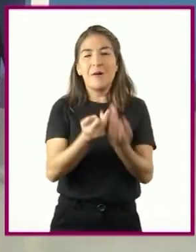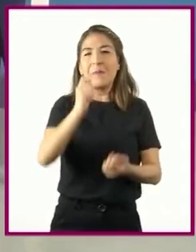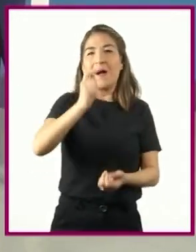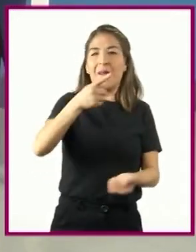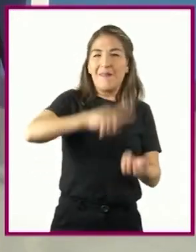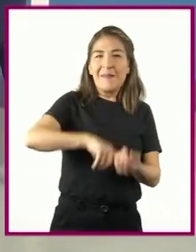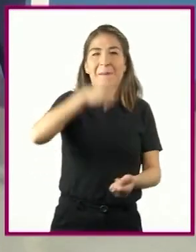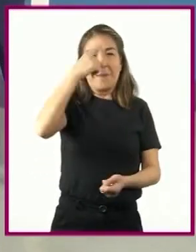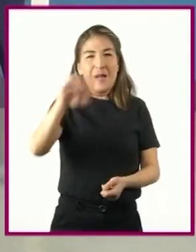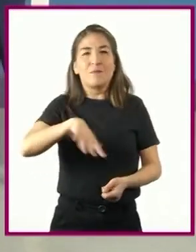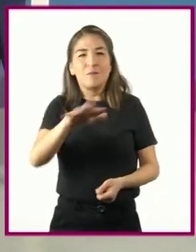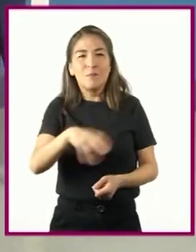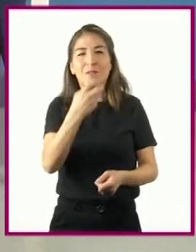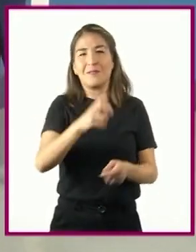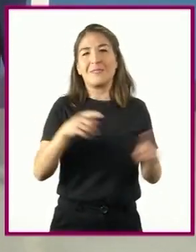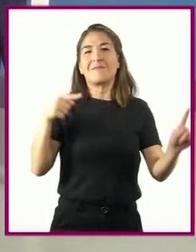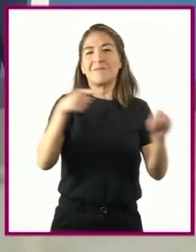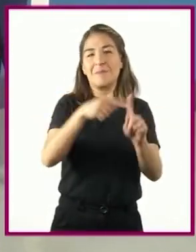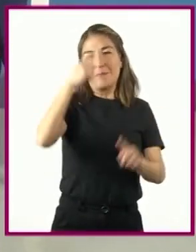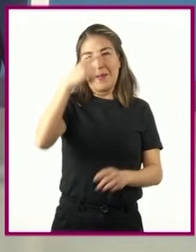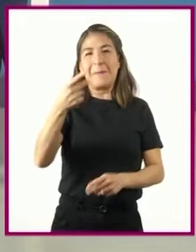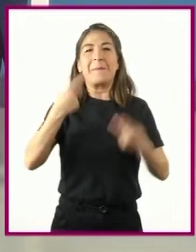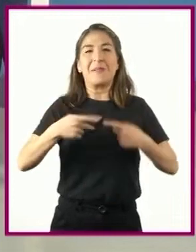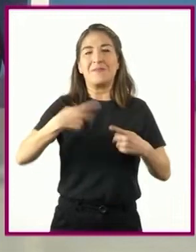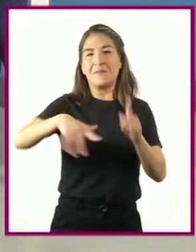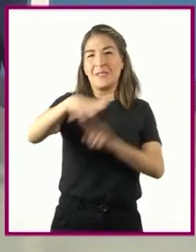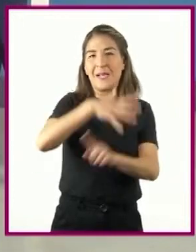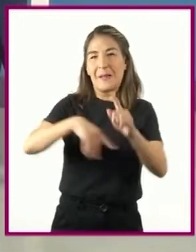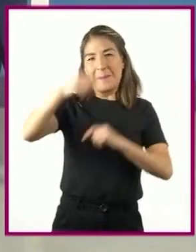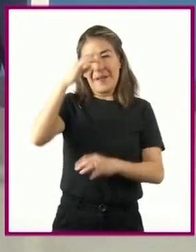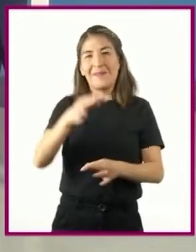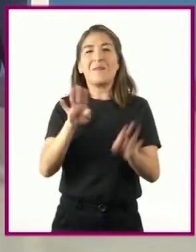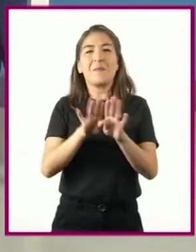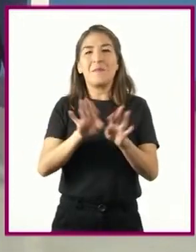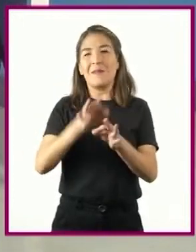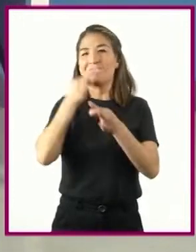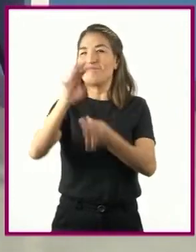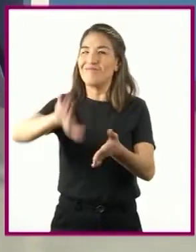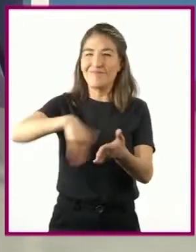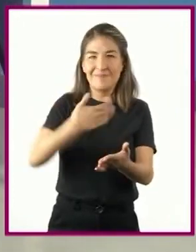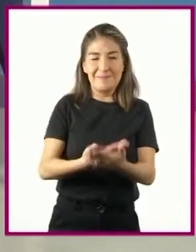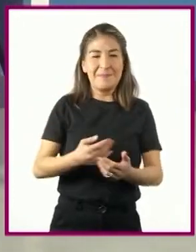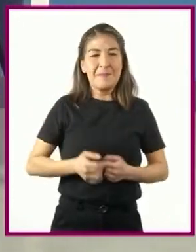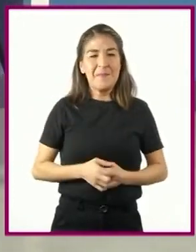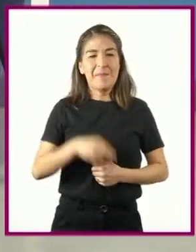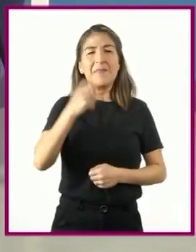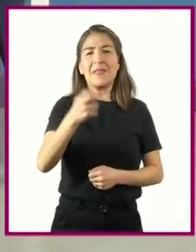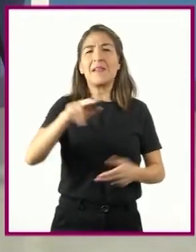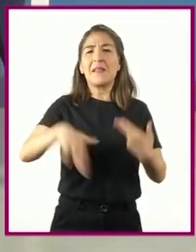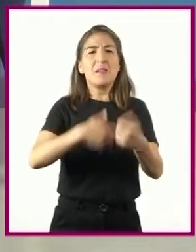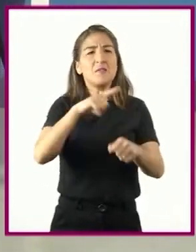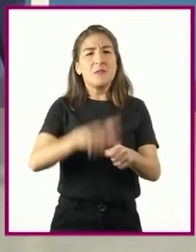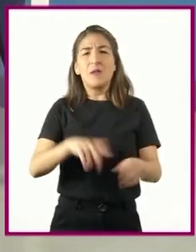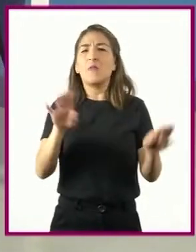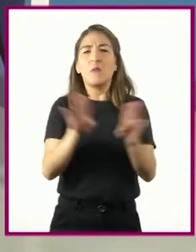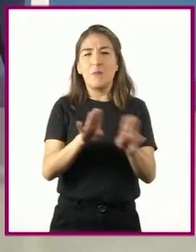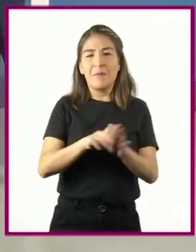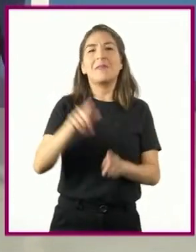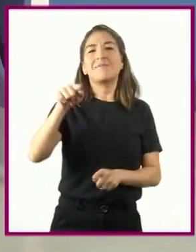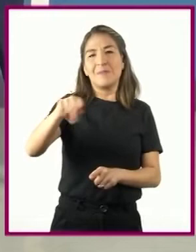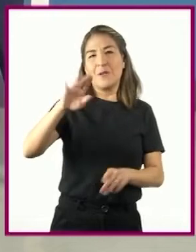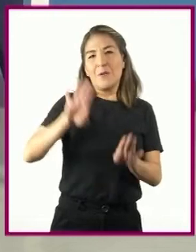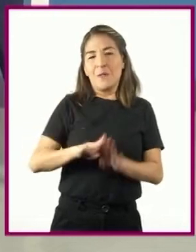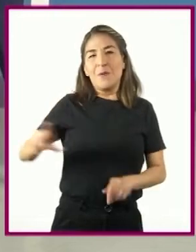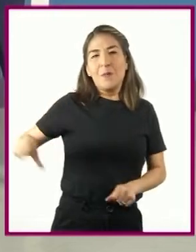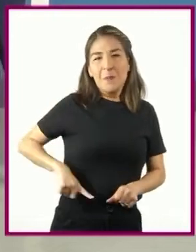buscaban influir en la conciencia de la población. El nacionalismo fue usado por los gobiernos para